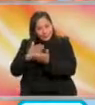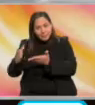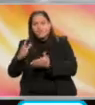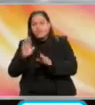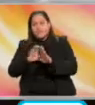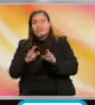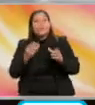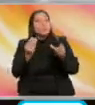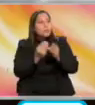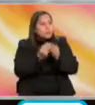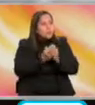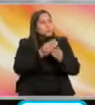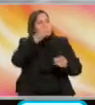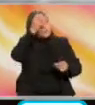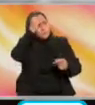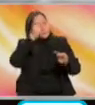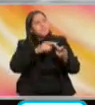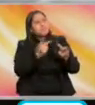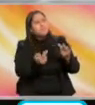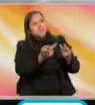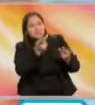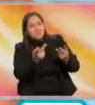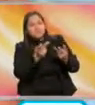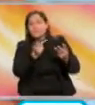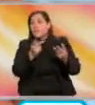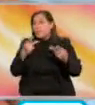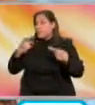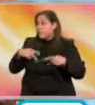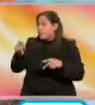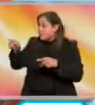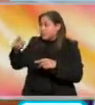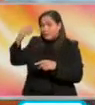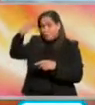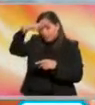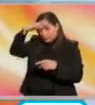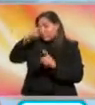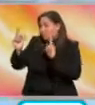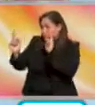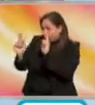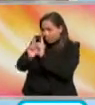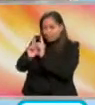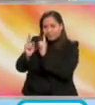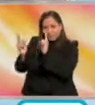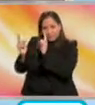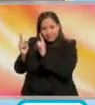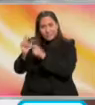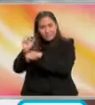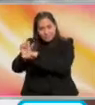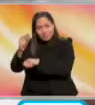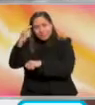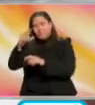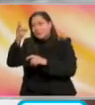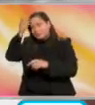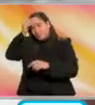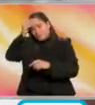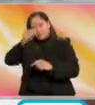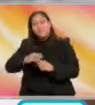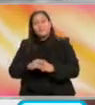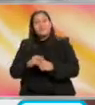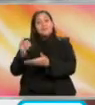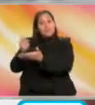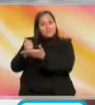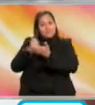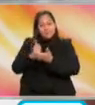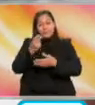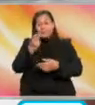cursos, prepararme, preguntar, juntarme con quien lo Claro, sepa tener una hacer. alianza Un equipo, con por alguien, ¿no? Por supuesto. Entonces, todo lo que es la